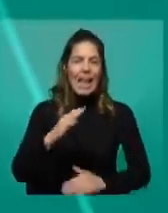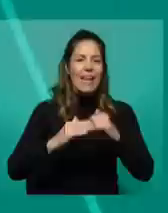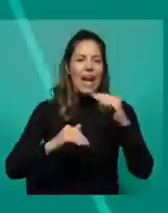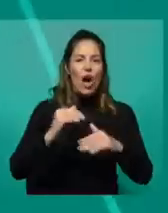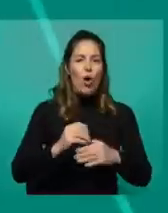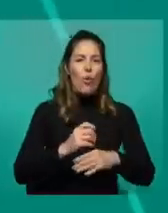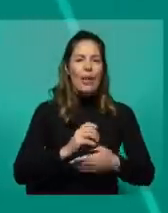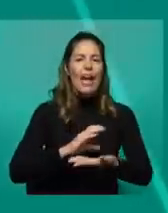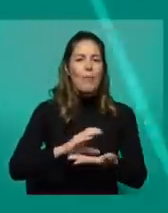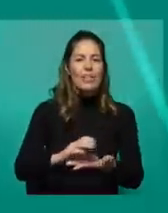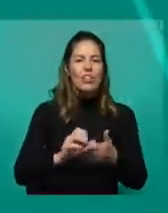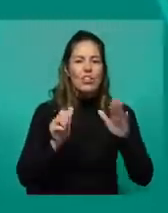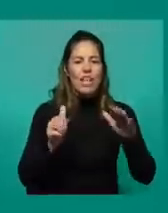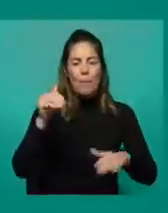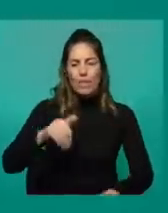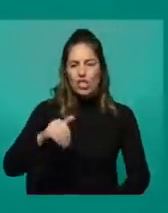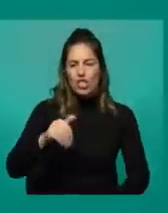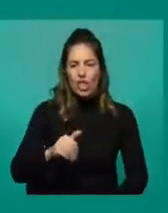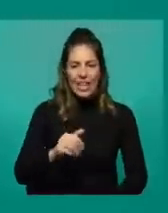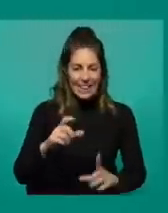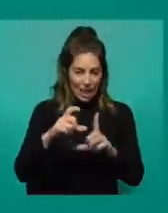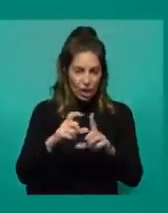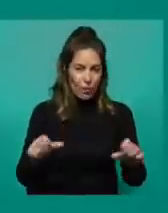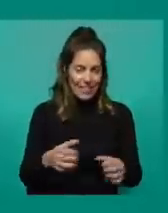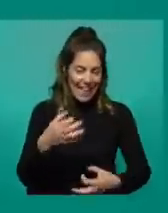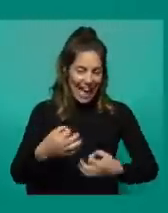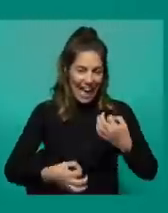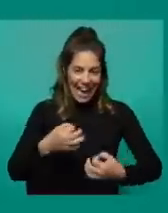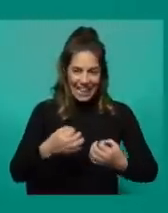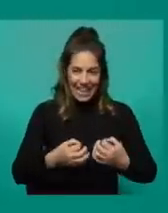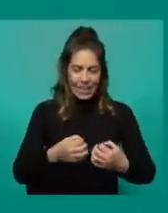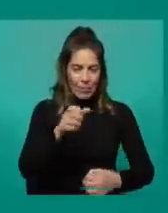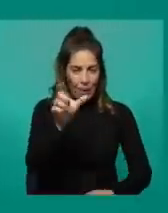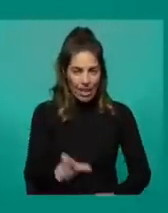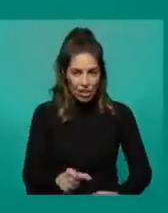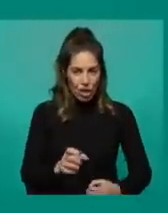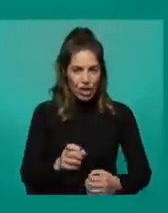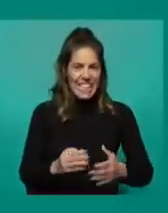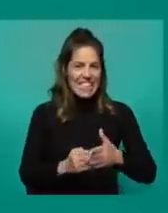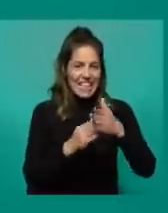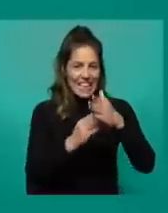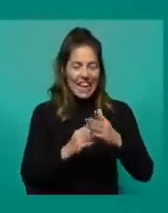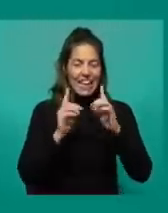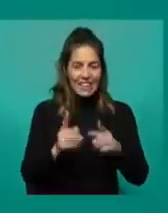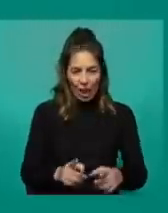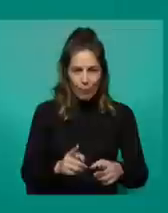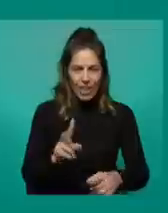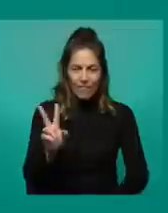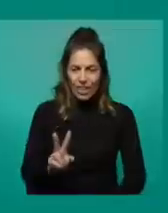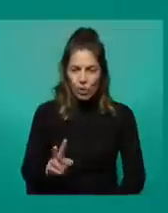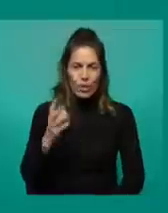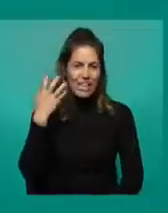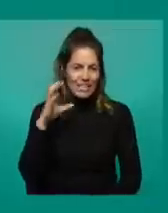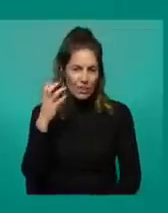una inversión de seis millones de dólares realizará análisis para personas celíacas y también de transgénicos en frutas y hortalizas